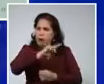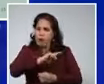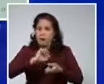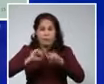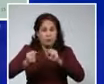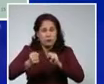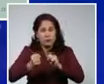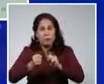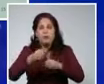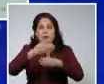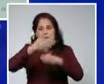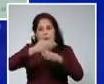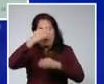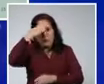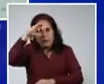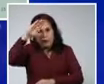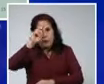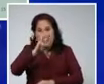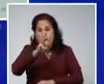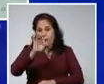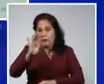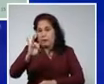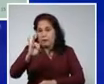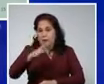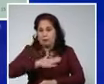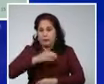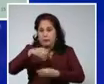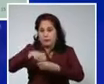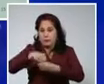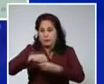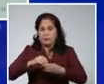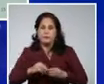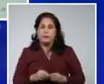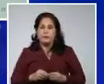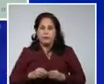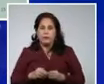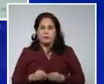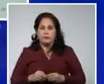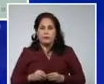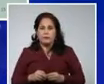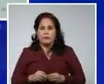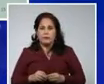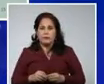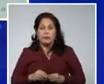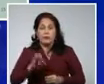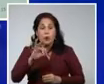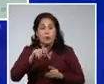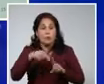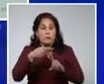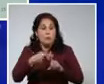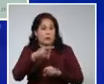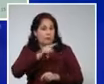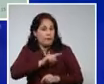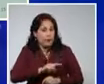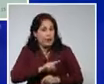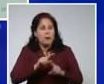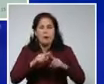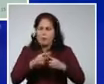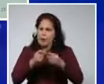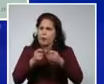Santiago 37 casos autóctonos ayer, 8 más que el día anterior, pero bueno, una